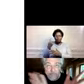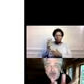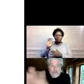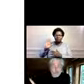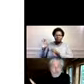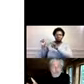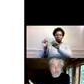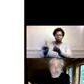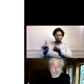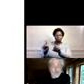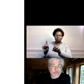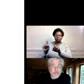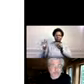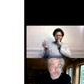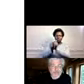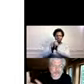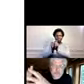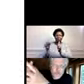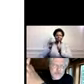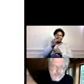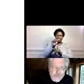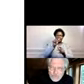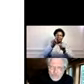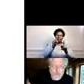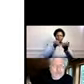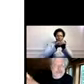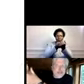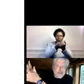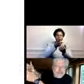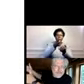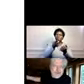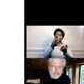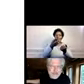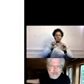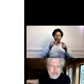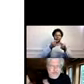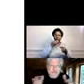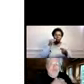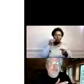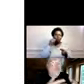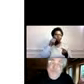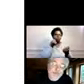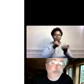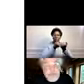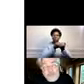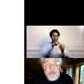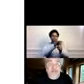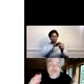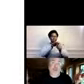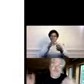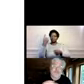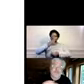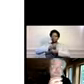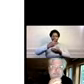única persona que tal vez le permitía que estuviese presente con esa persona que estaba recibiendo apoyo. Será vida